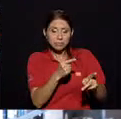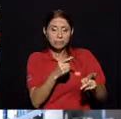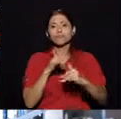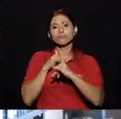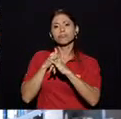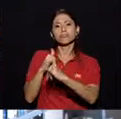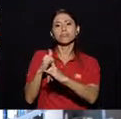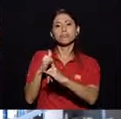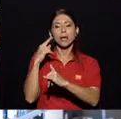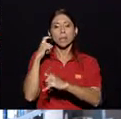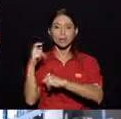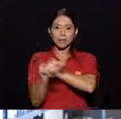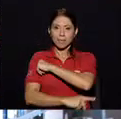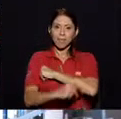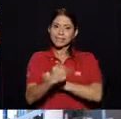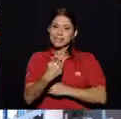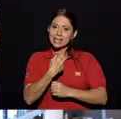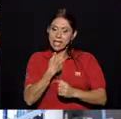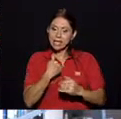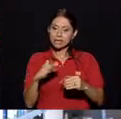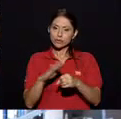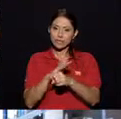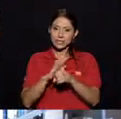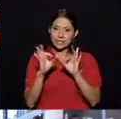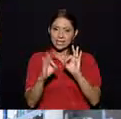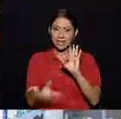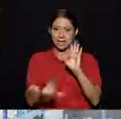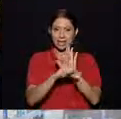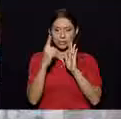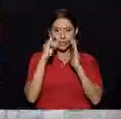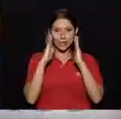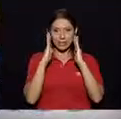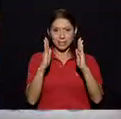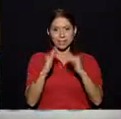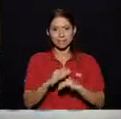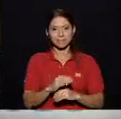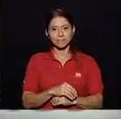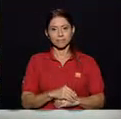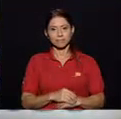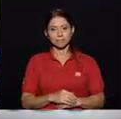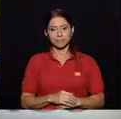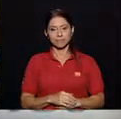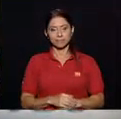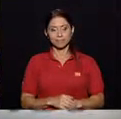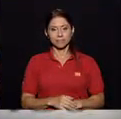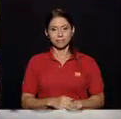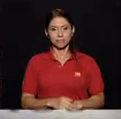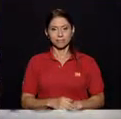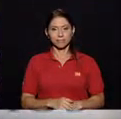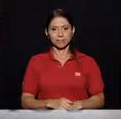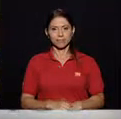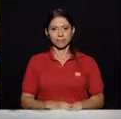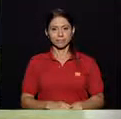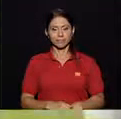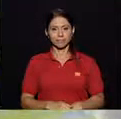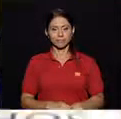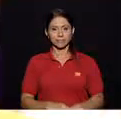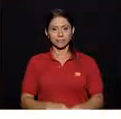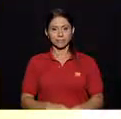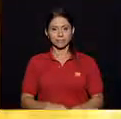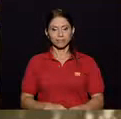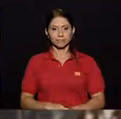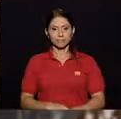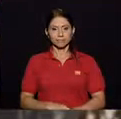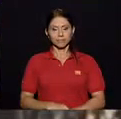cuenta. Hay movimiento de vehículos, hay movimiento de personas menores de edad, etcétera, que llevan a pensar de que algo está sucediendo en